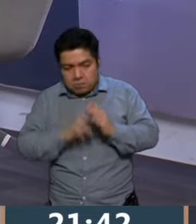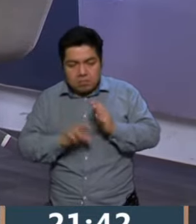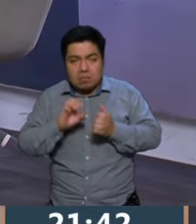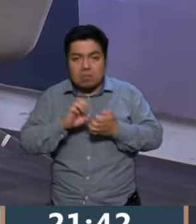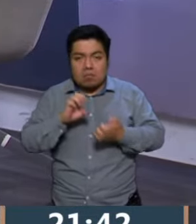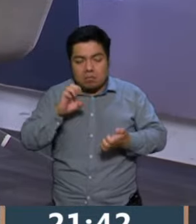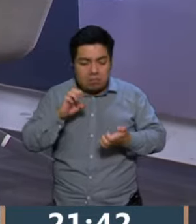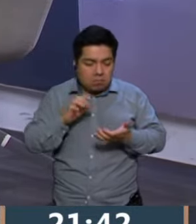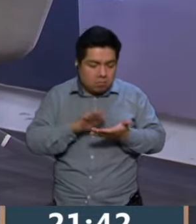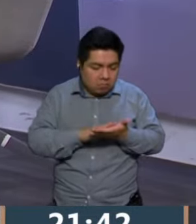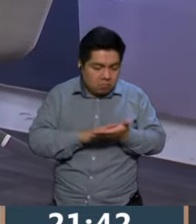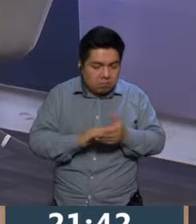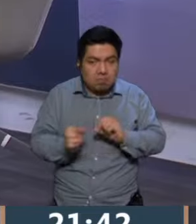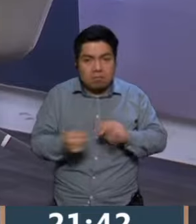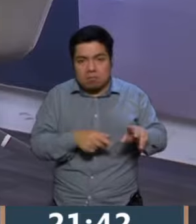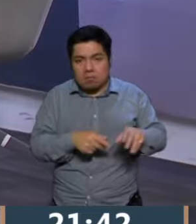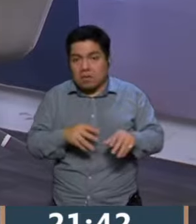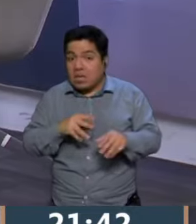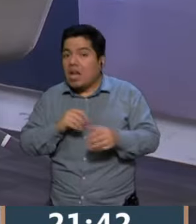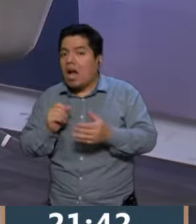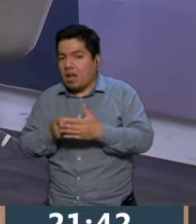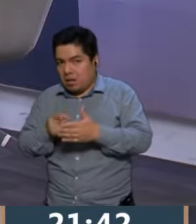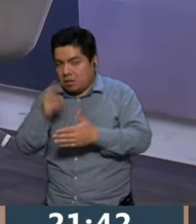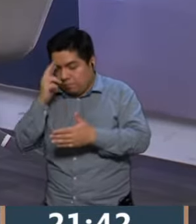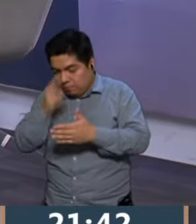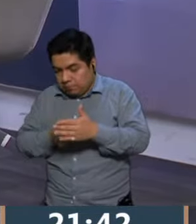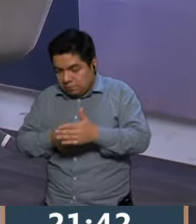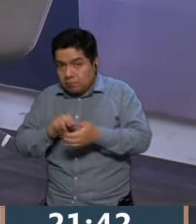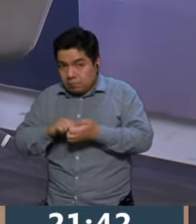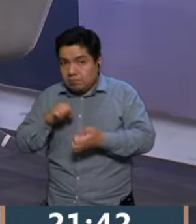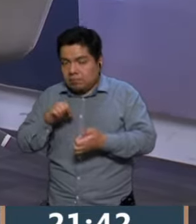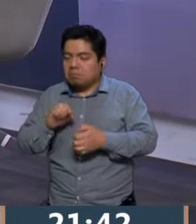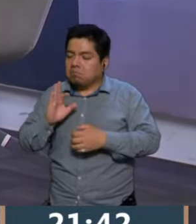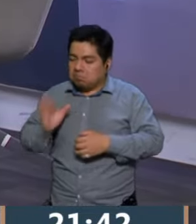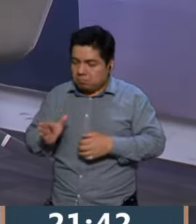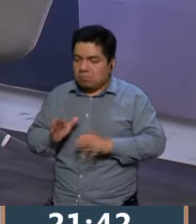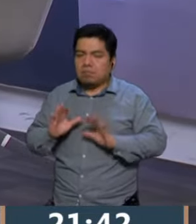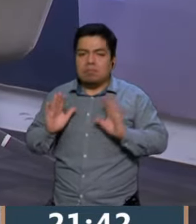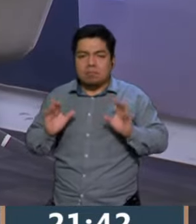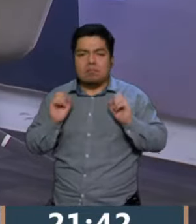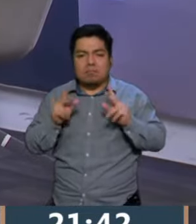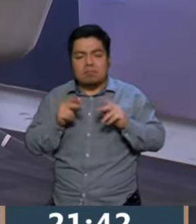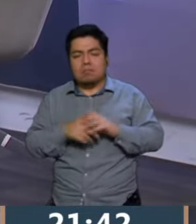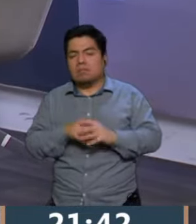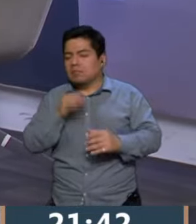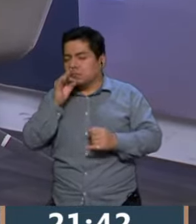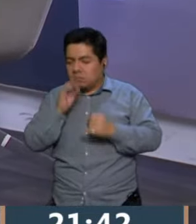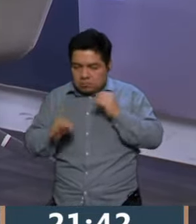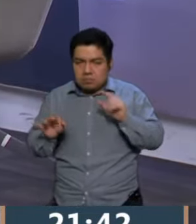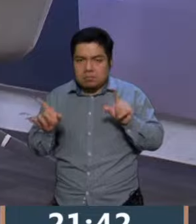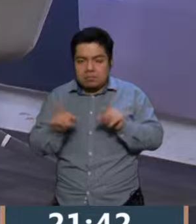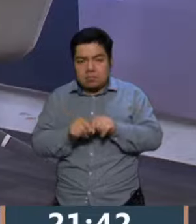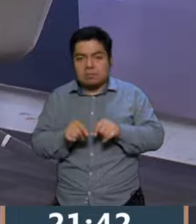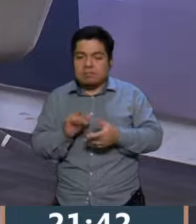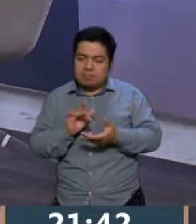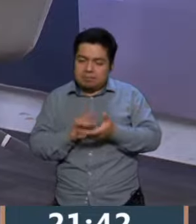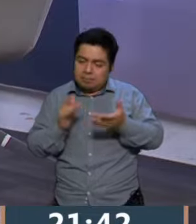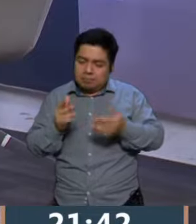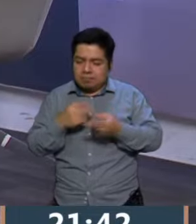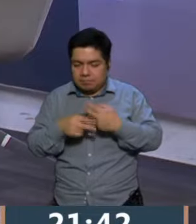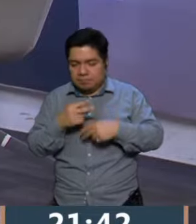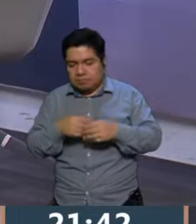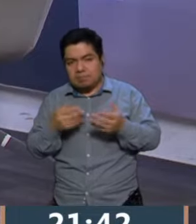constitucional, se desecha. Cuando hay alguna violación al régimen que prevé nuestra Constitución, se admite. Ok. Y ya para cerrar, consejero, y agradecerle mucho por su